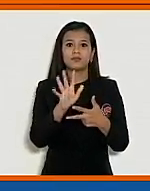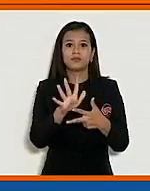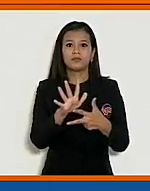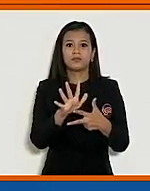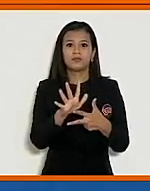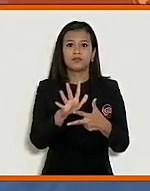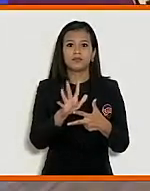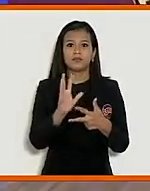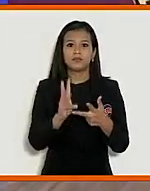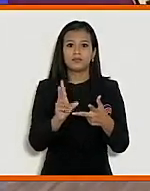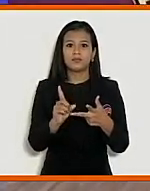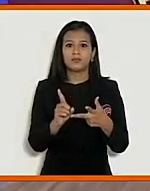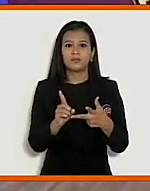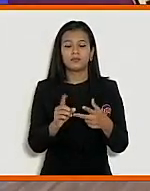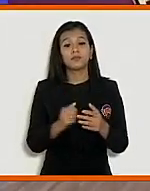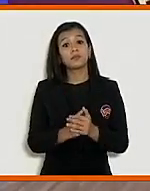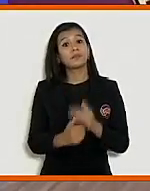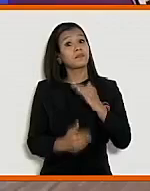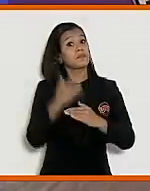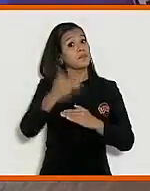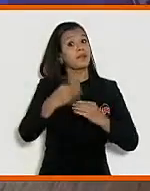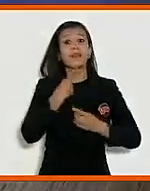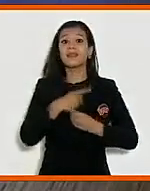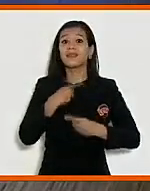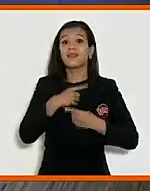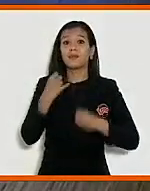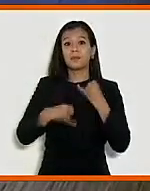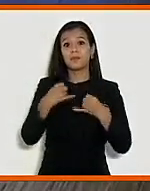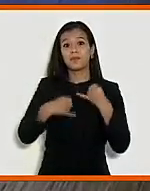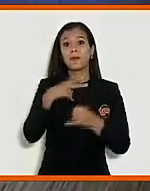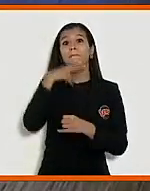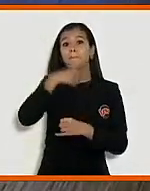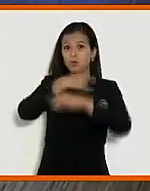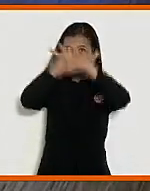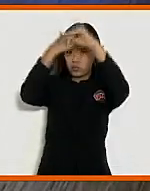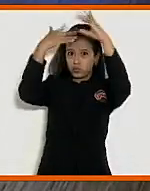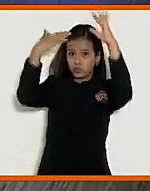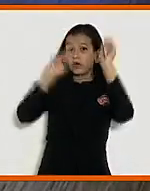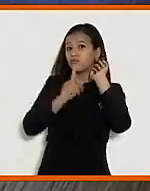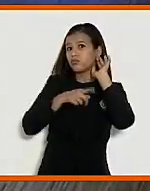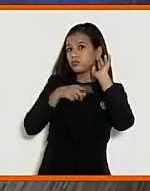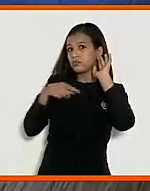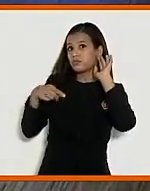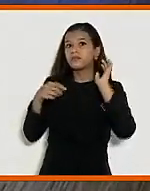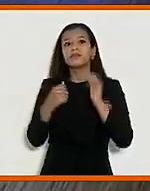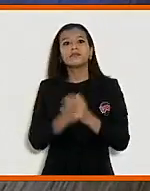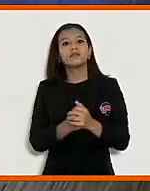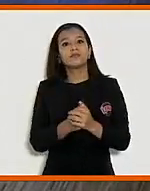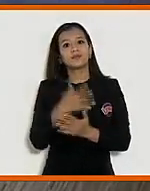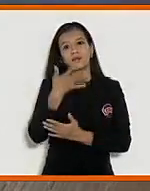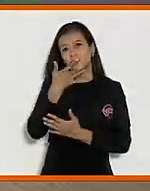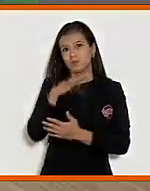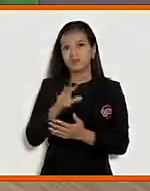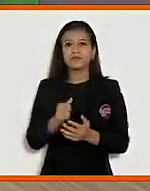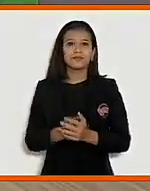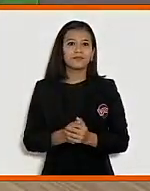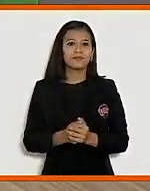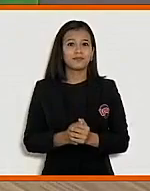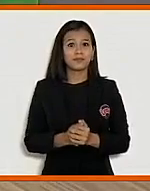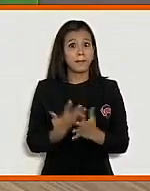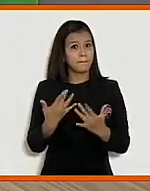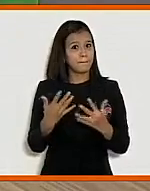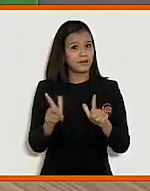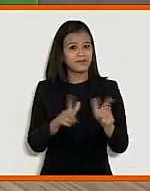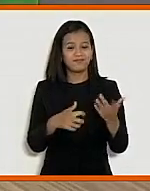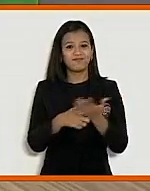y 61. Ahora acompáñame a hacer de tus sueños una realidad junto a Diaria. Te deseo muchísima suerte. Espero tengas tu